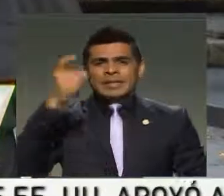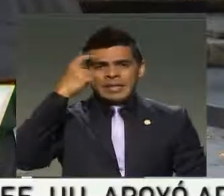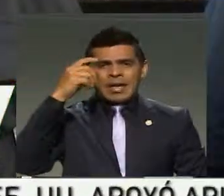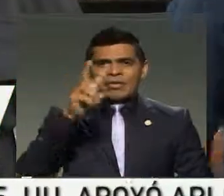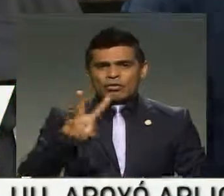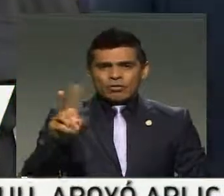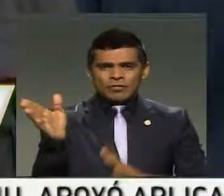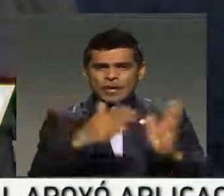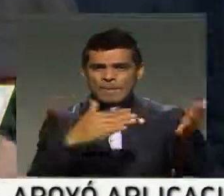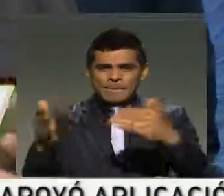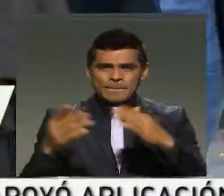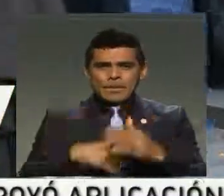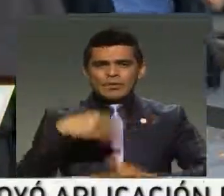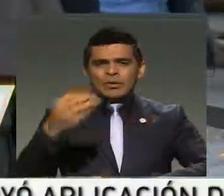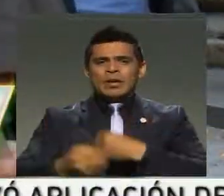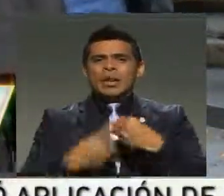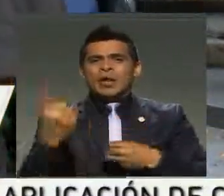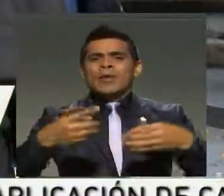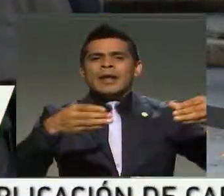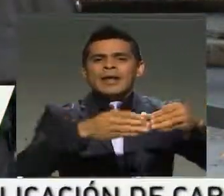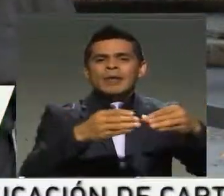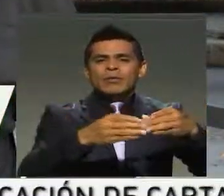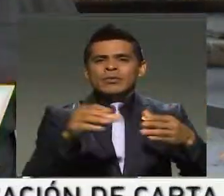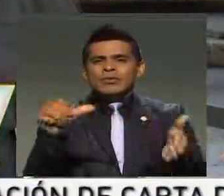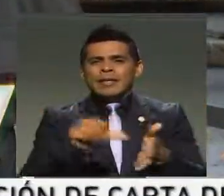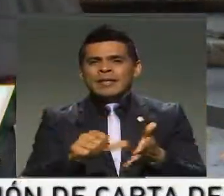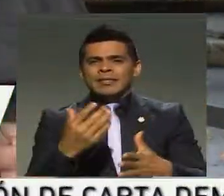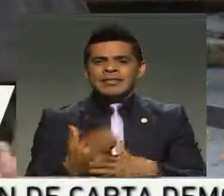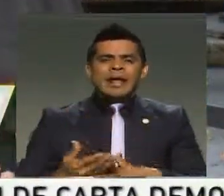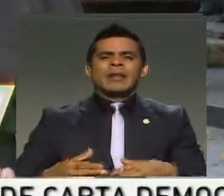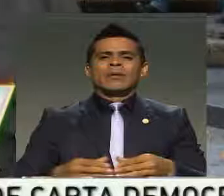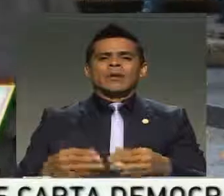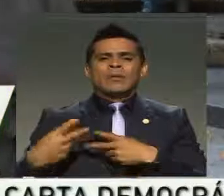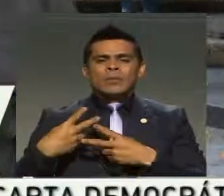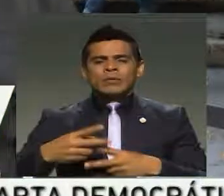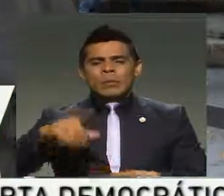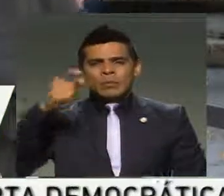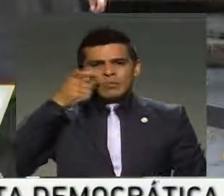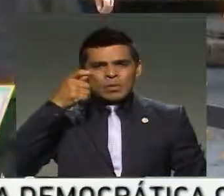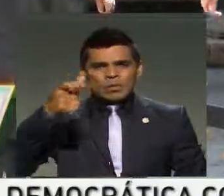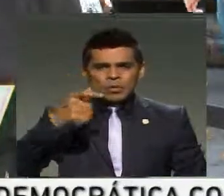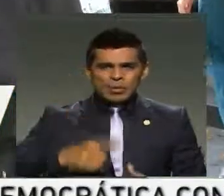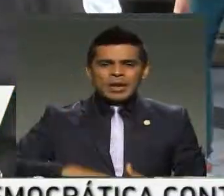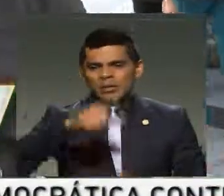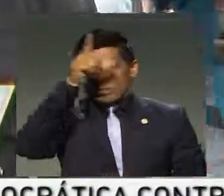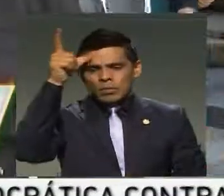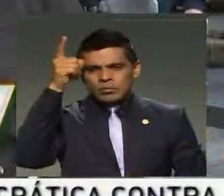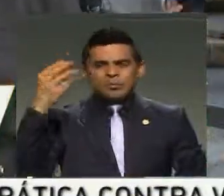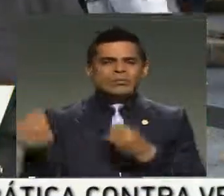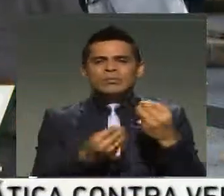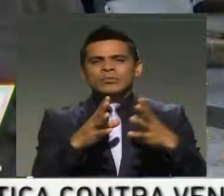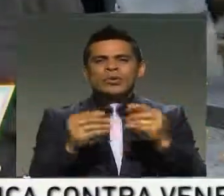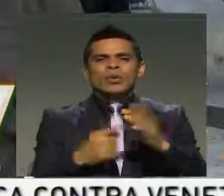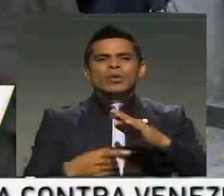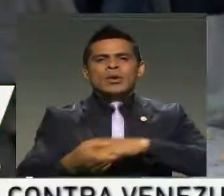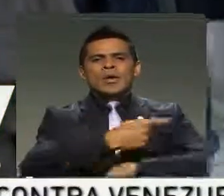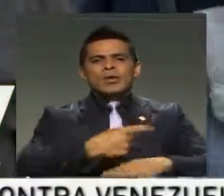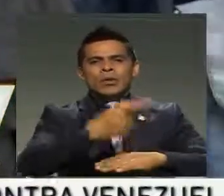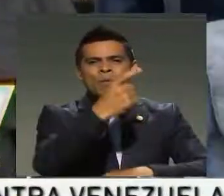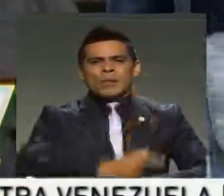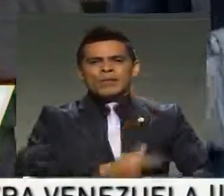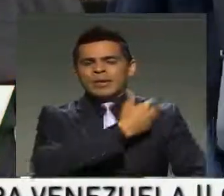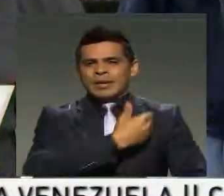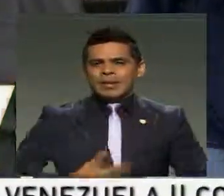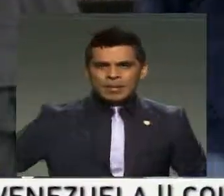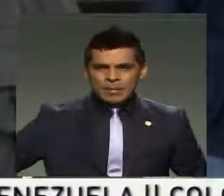realizarán una reunión central con los representantes de la tolda de Leopoldo López para definir la posición del partido ante las actuaciones del gobierno de Nicolás